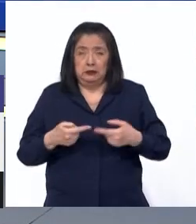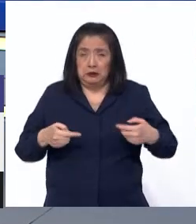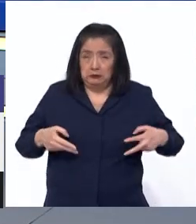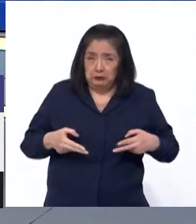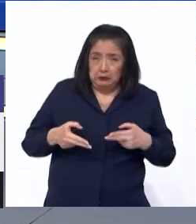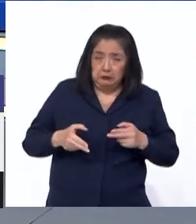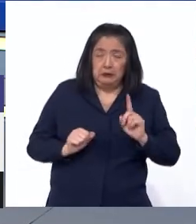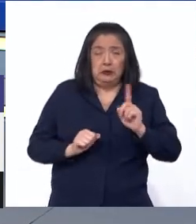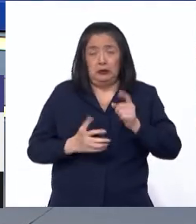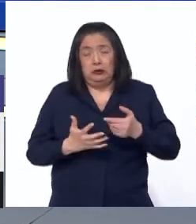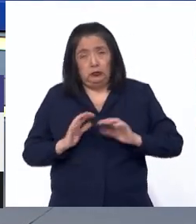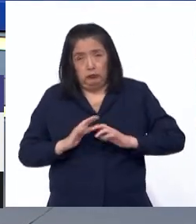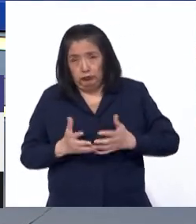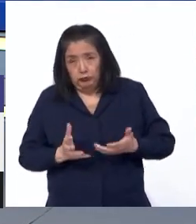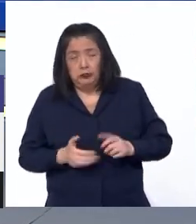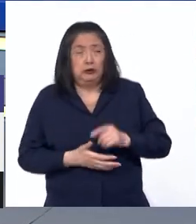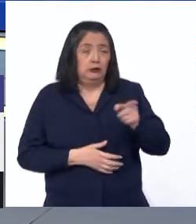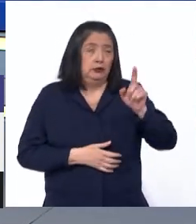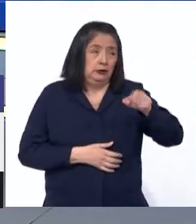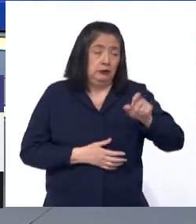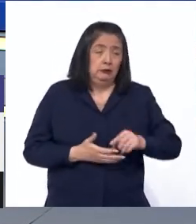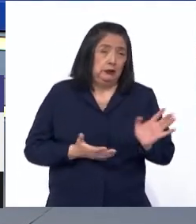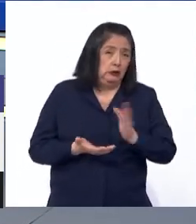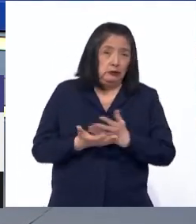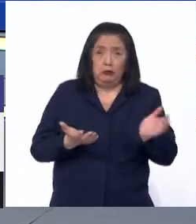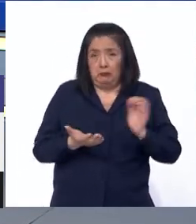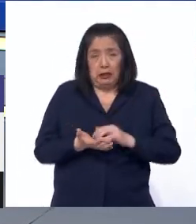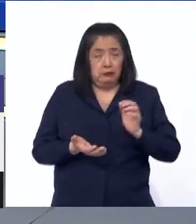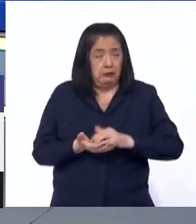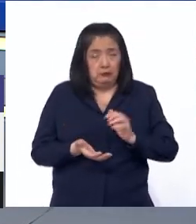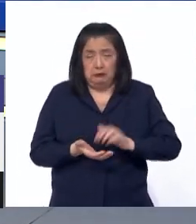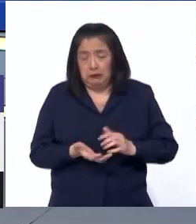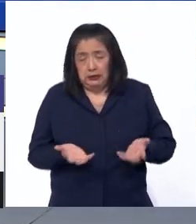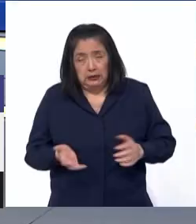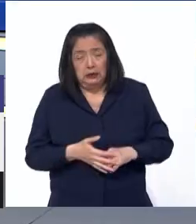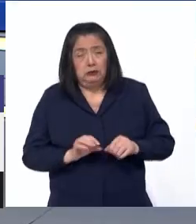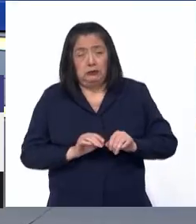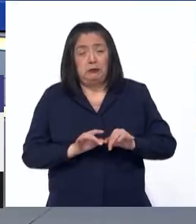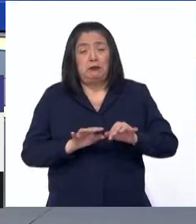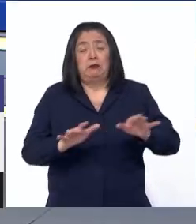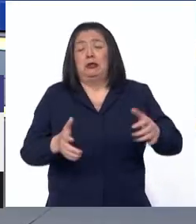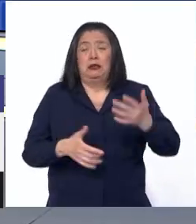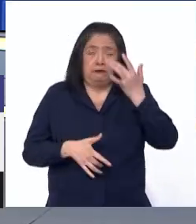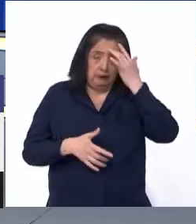esterilización, porque eso se necesita para que no siga proliferando la enfermedad?